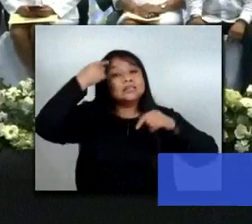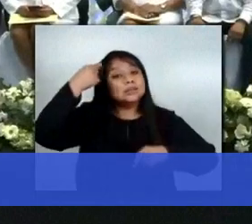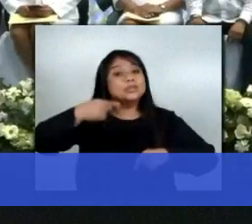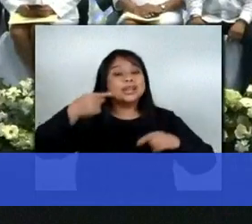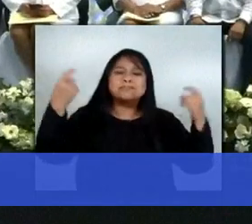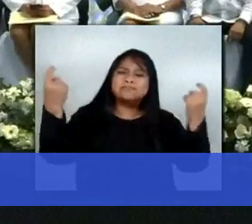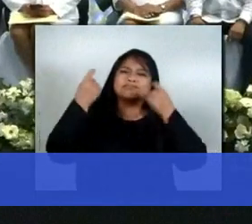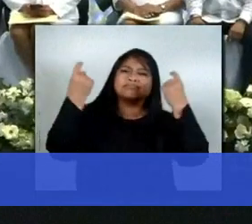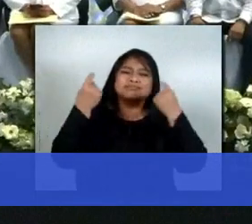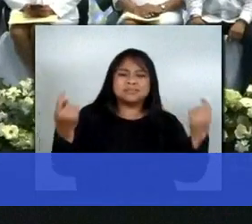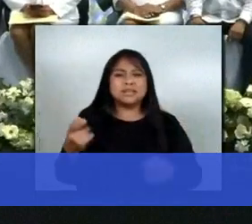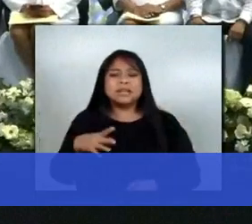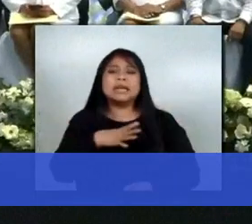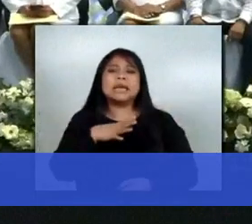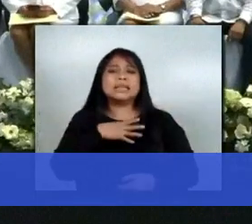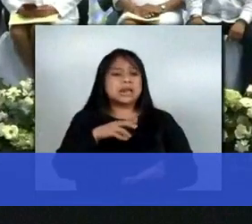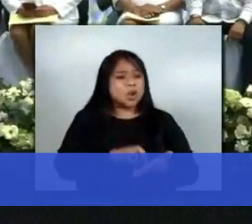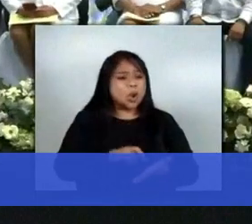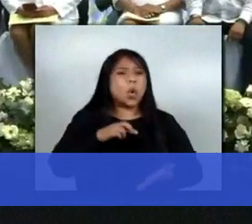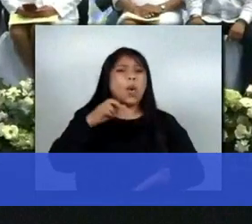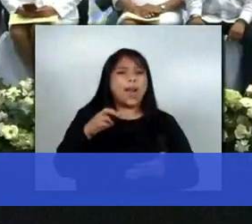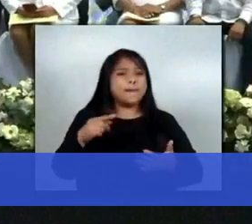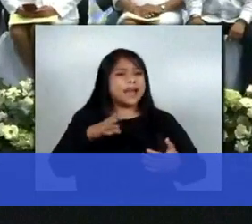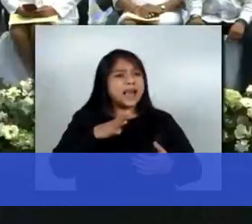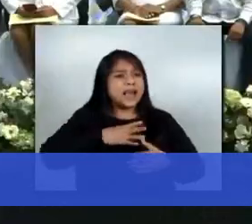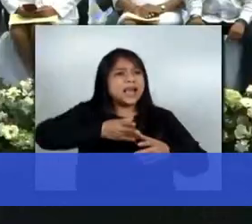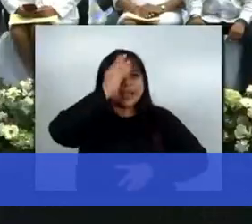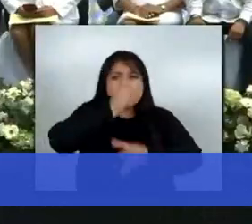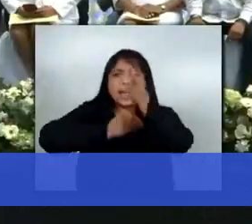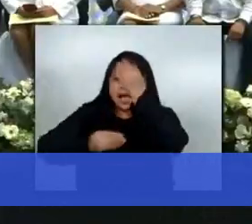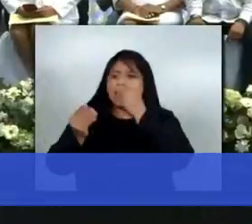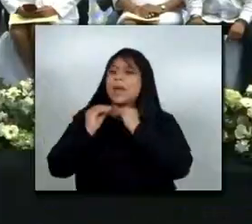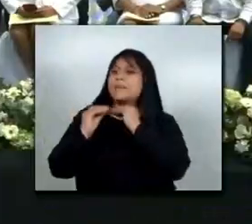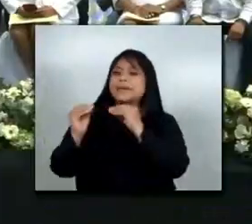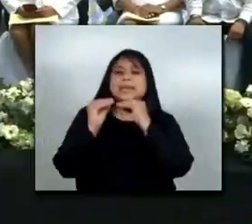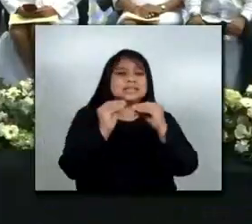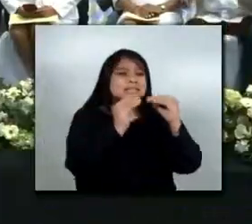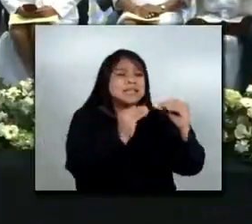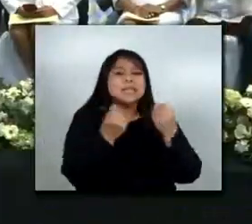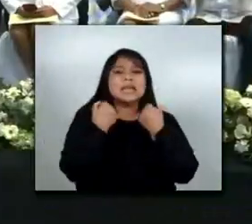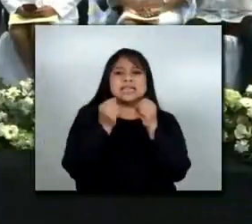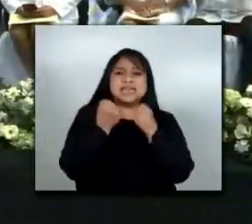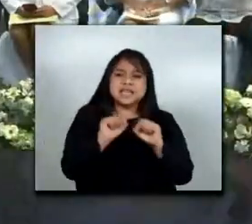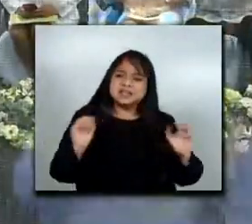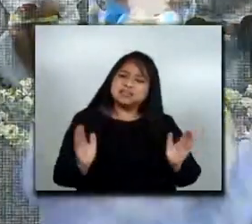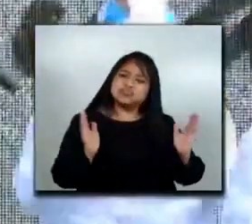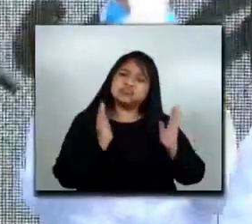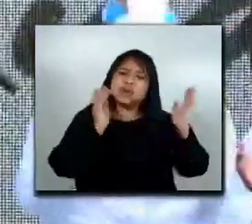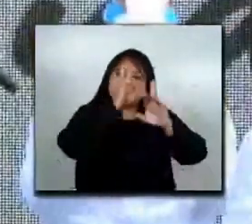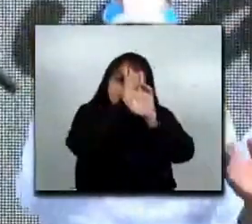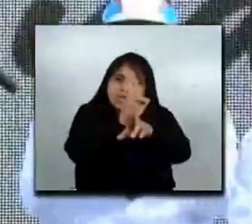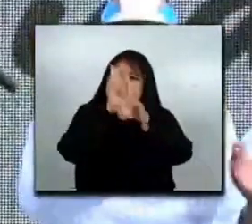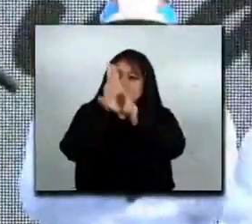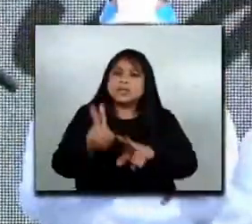celebrar que tenemos un país que aprende, que enseña y hace todo lo posible por respetar la